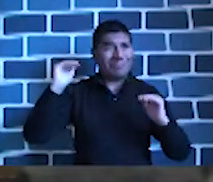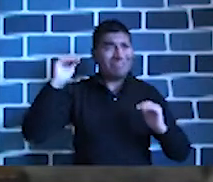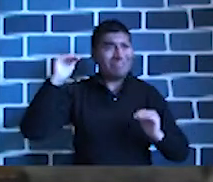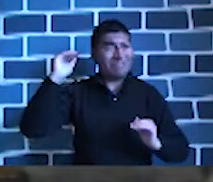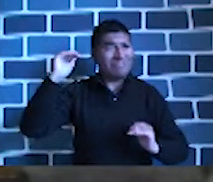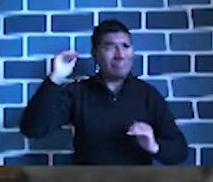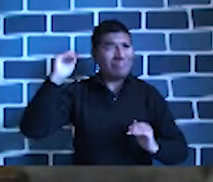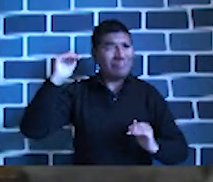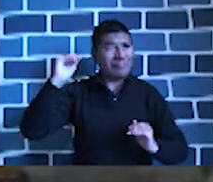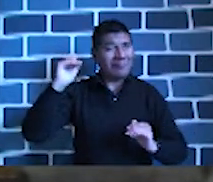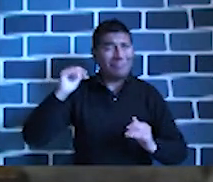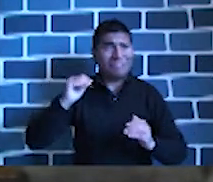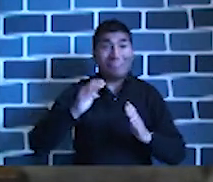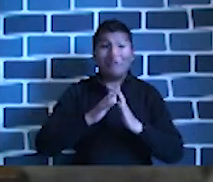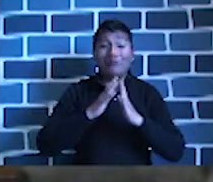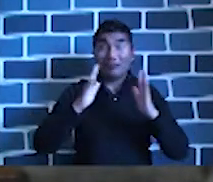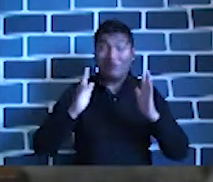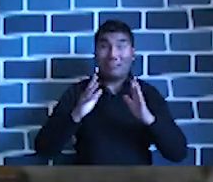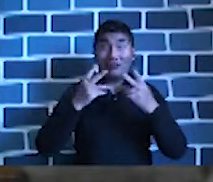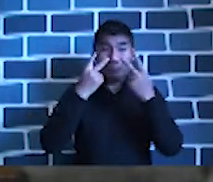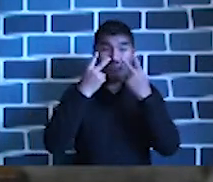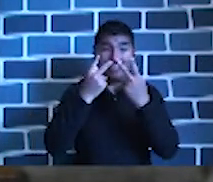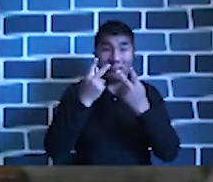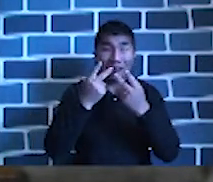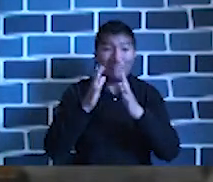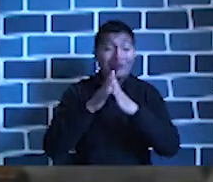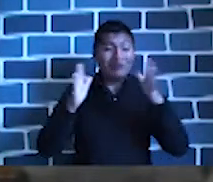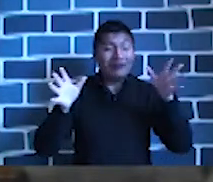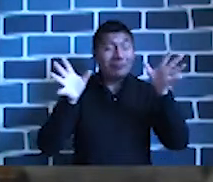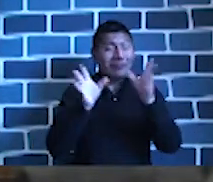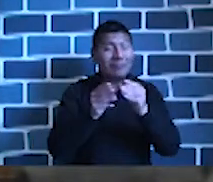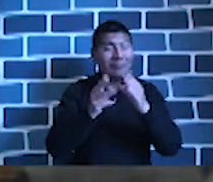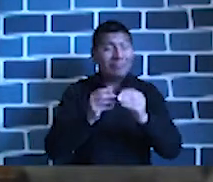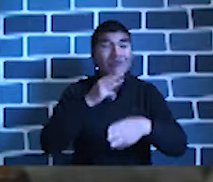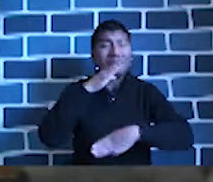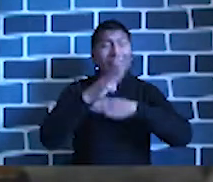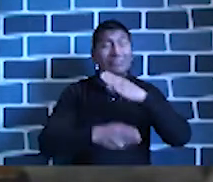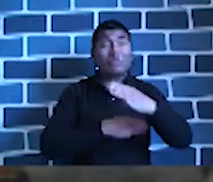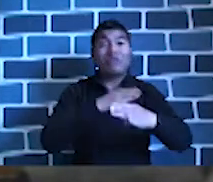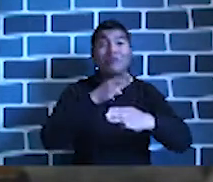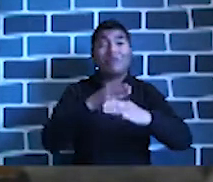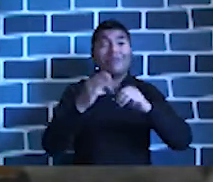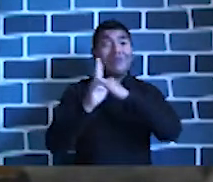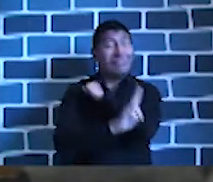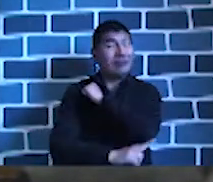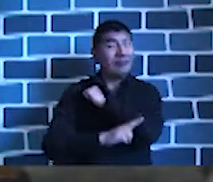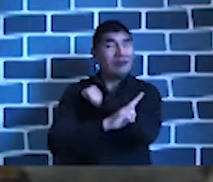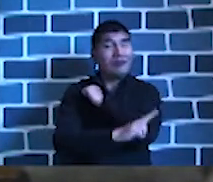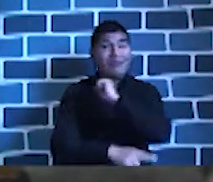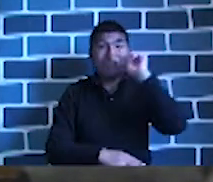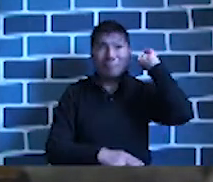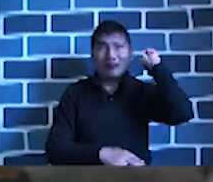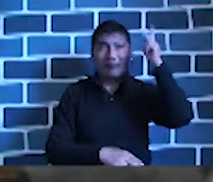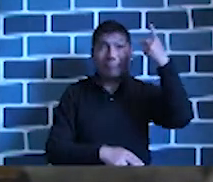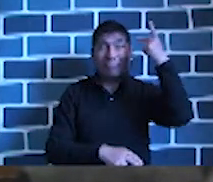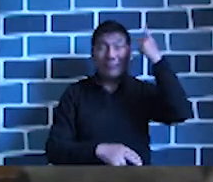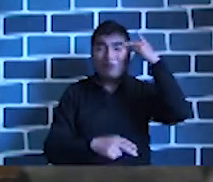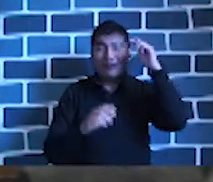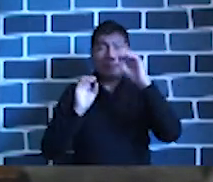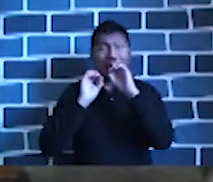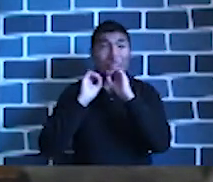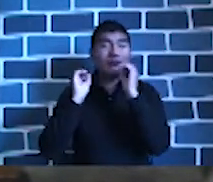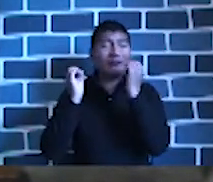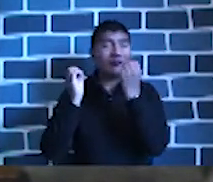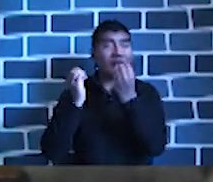irónico constatar que las grandes reuniones nacionales y mundiales, políticos, organizaciones